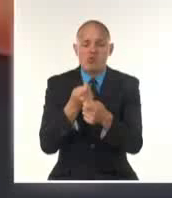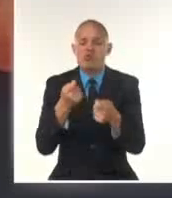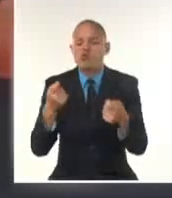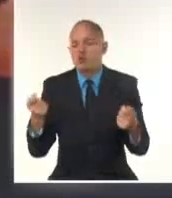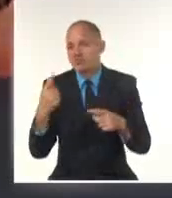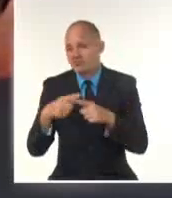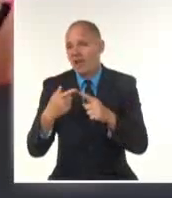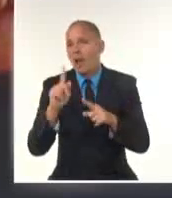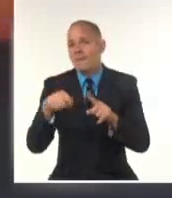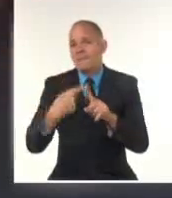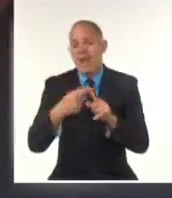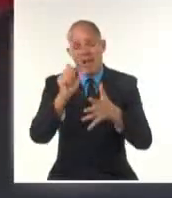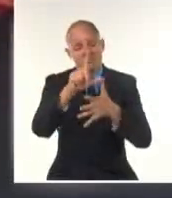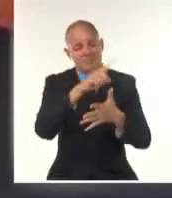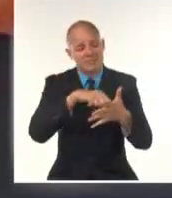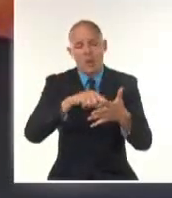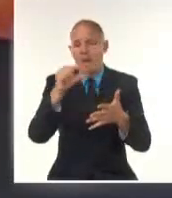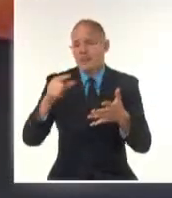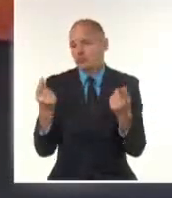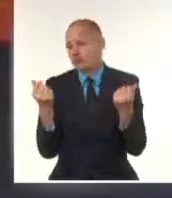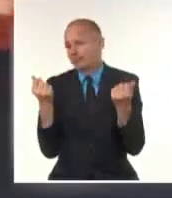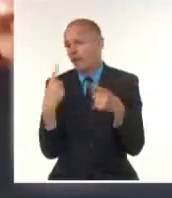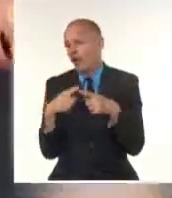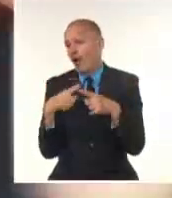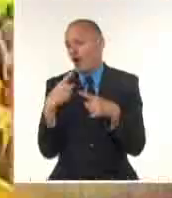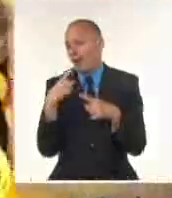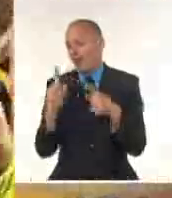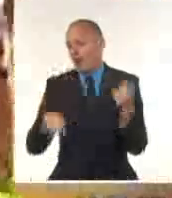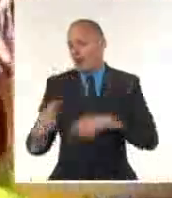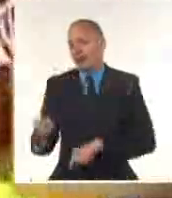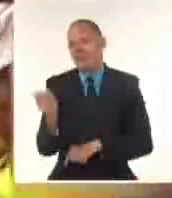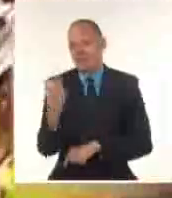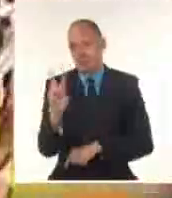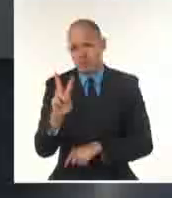que los resultados de los comicios no sean aceptados.